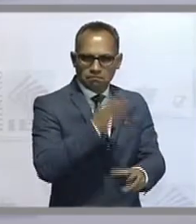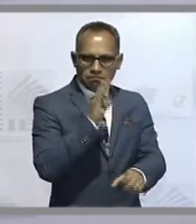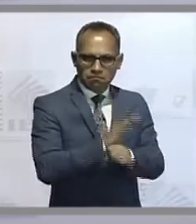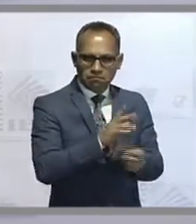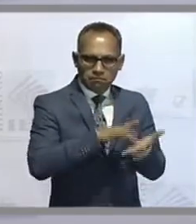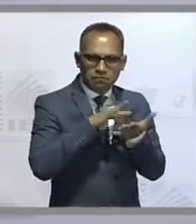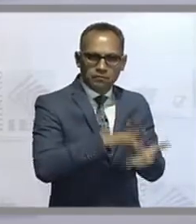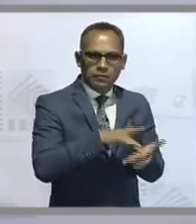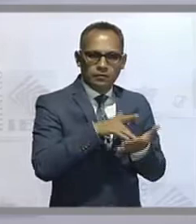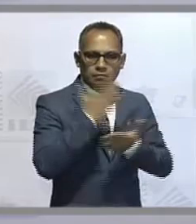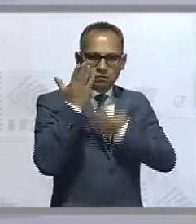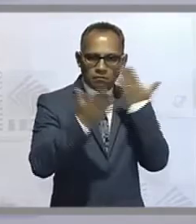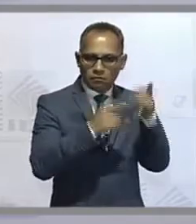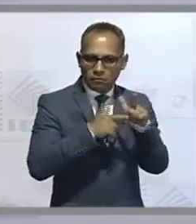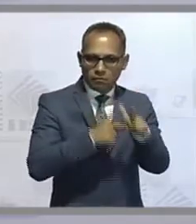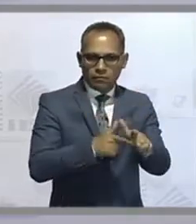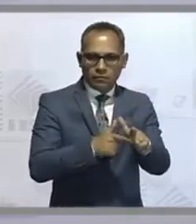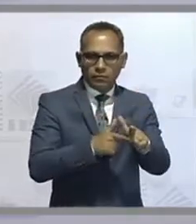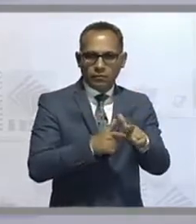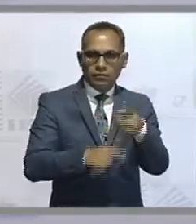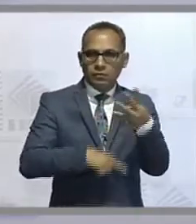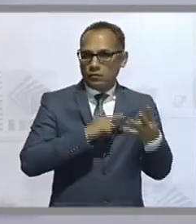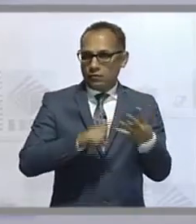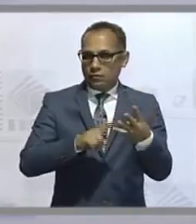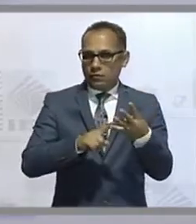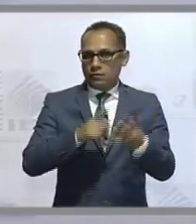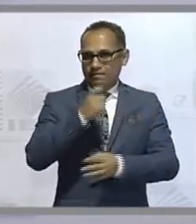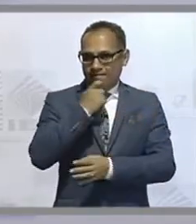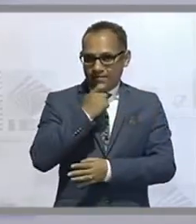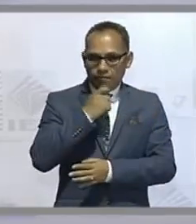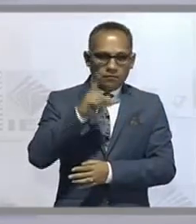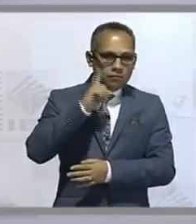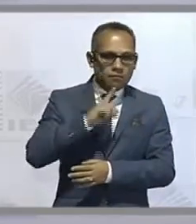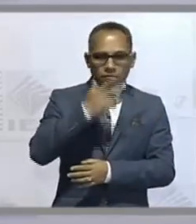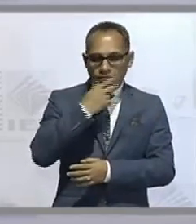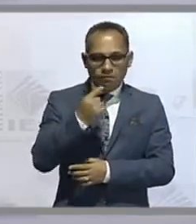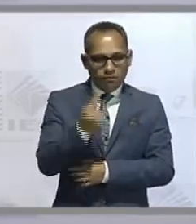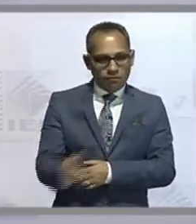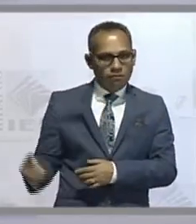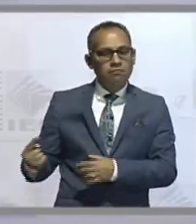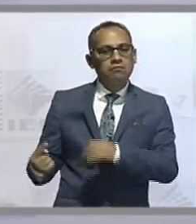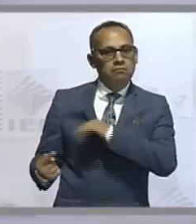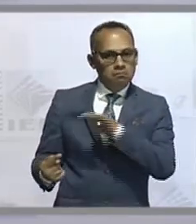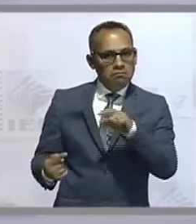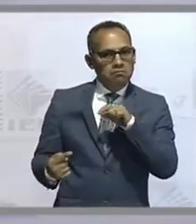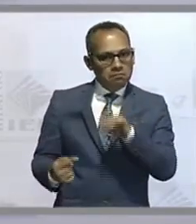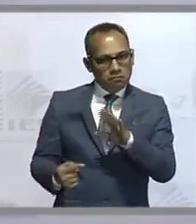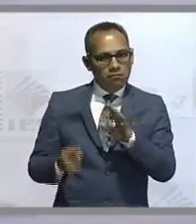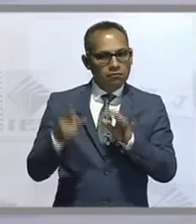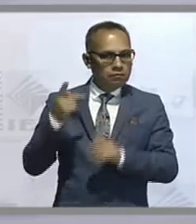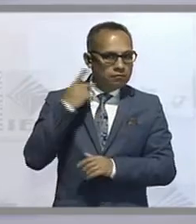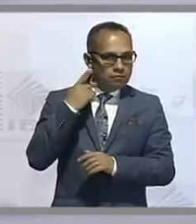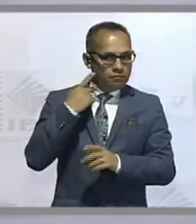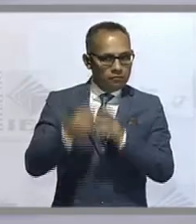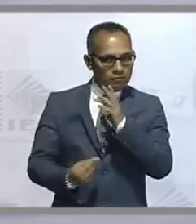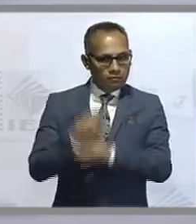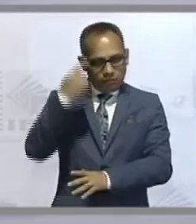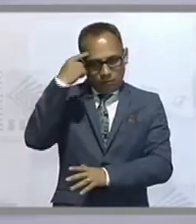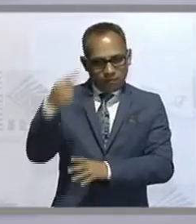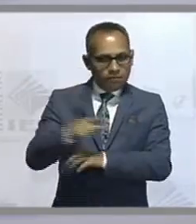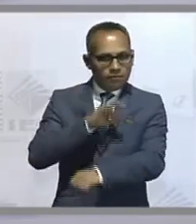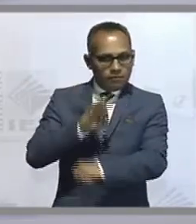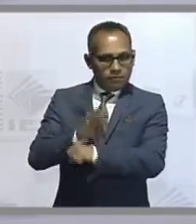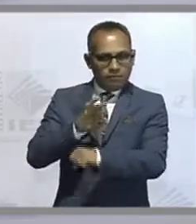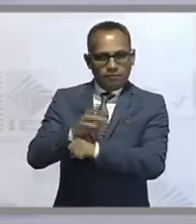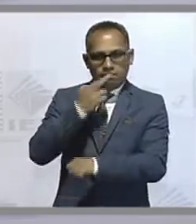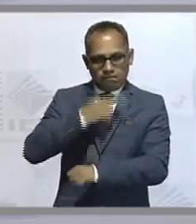niñas se generarán políticas para que permitan se les permita tener una vida digna la corrupción es el cáncer por lo tanto